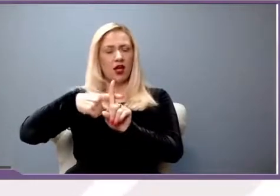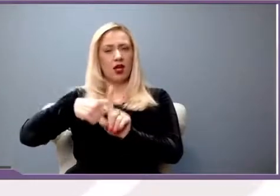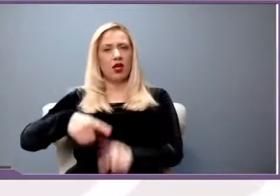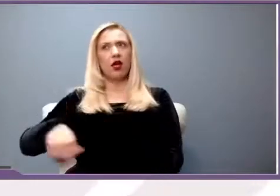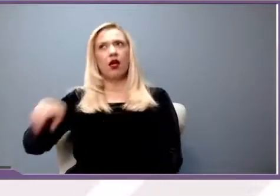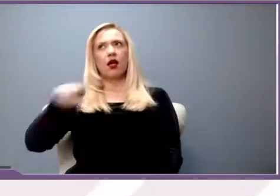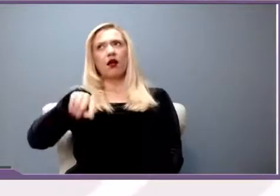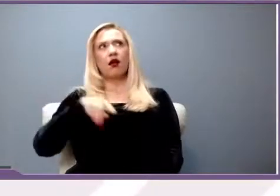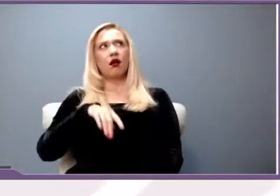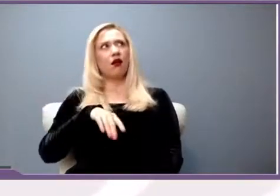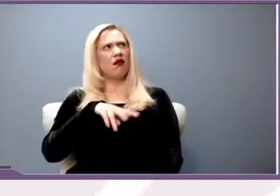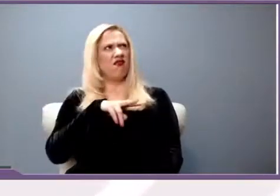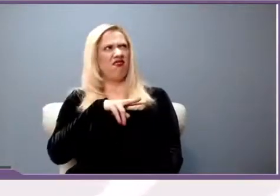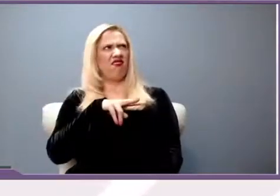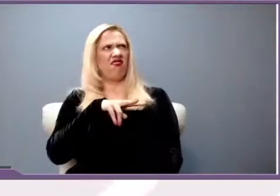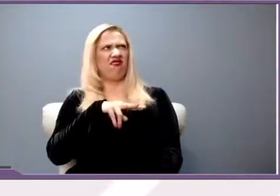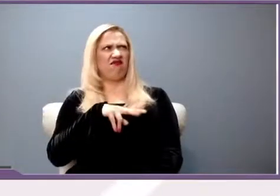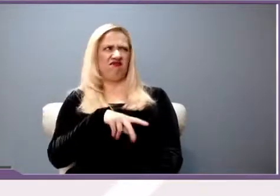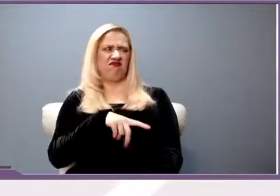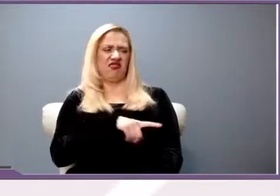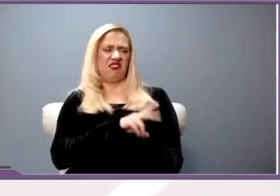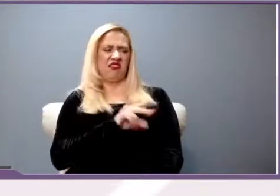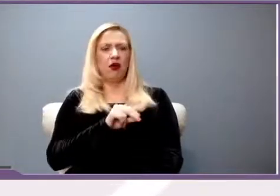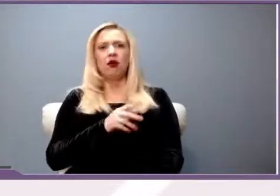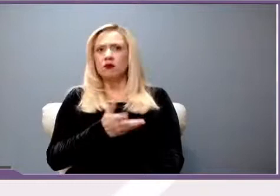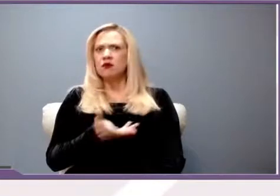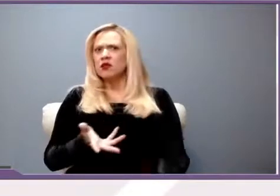salud, eh, pues bueno, ahí hay